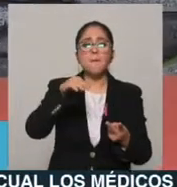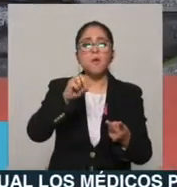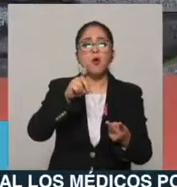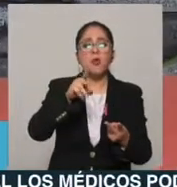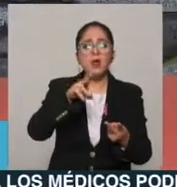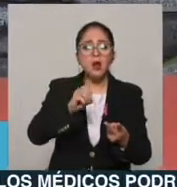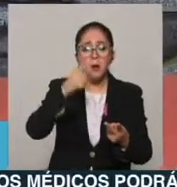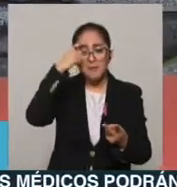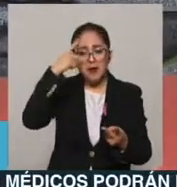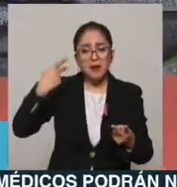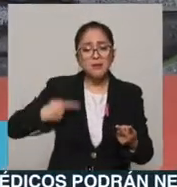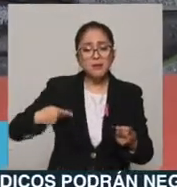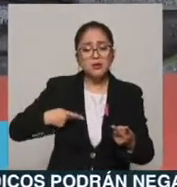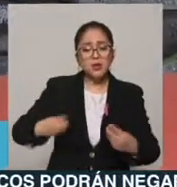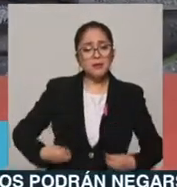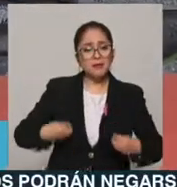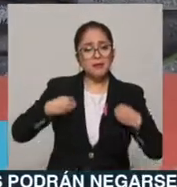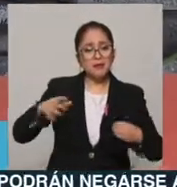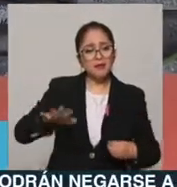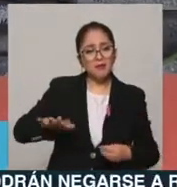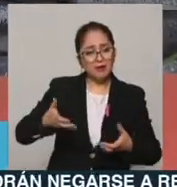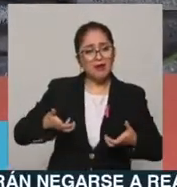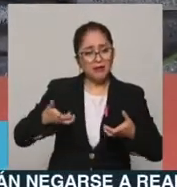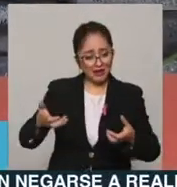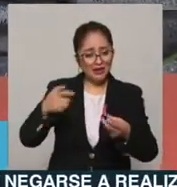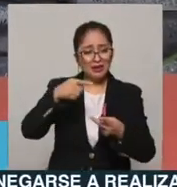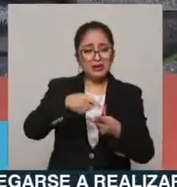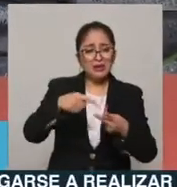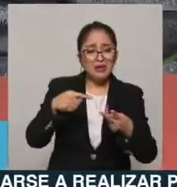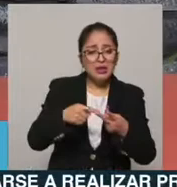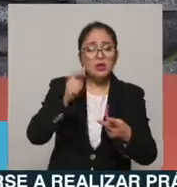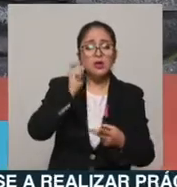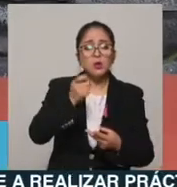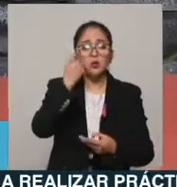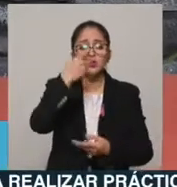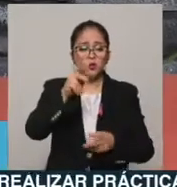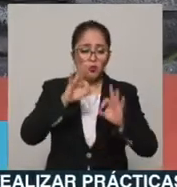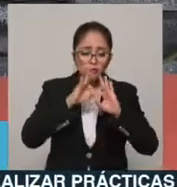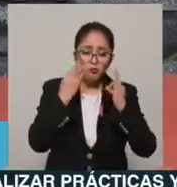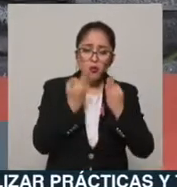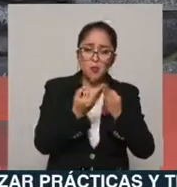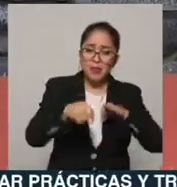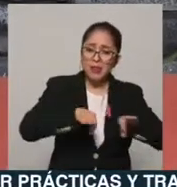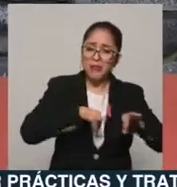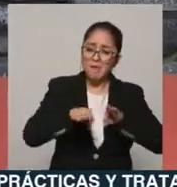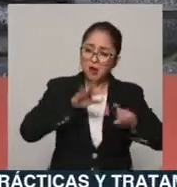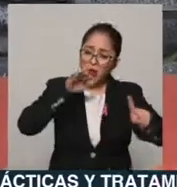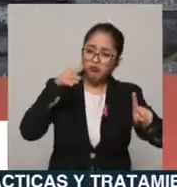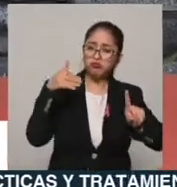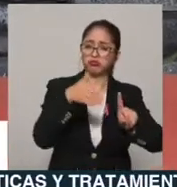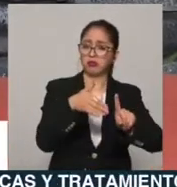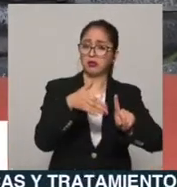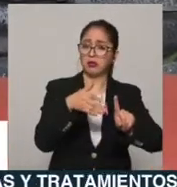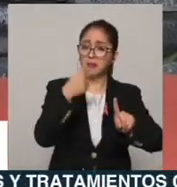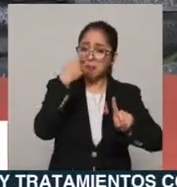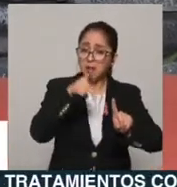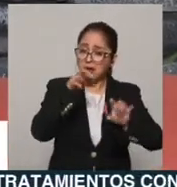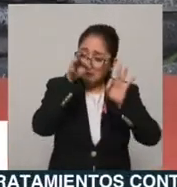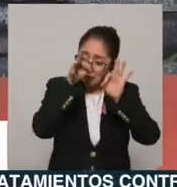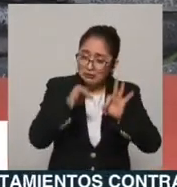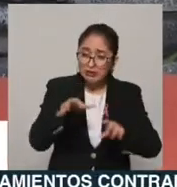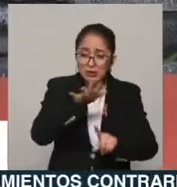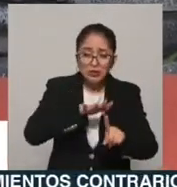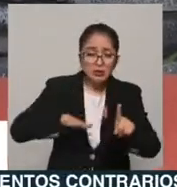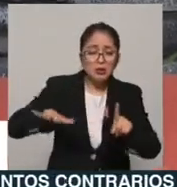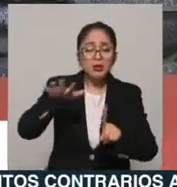concretos que en la práctica siguen un protocolo muy específico pero que yo diría la característica principal